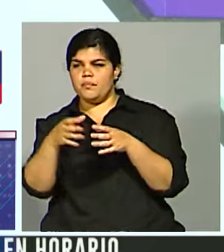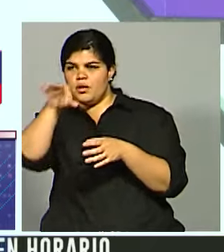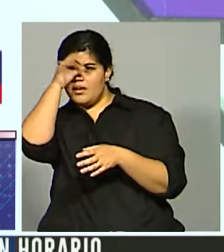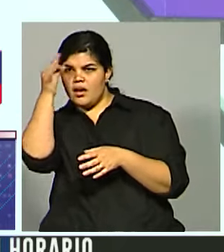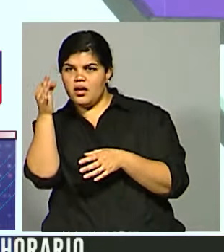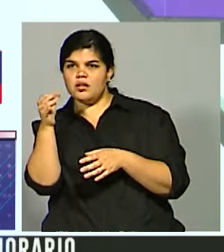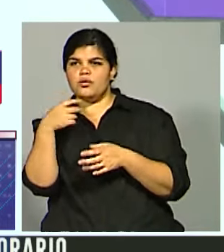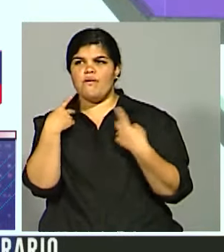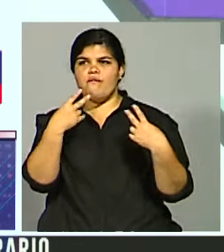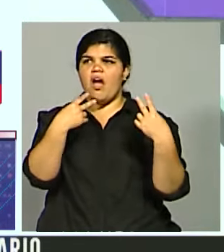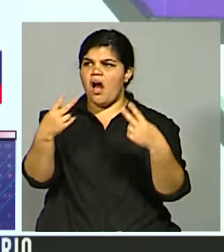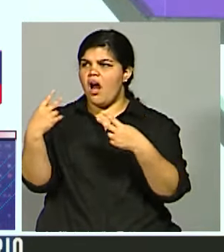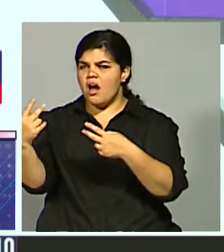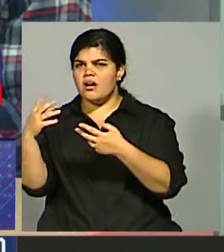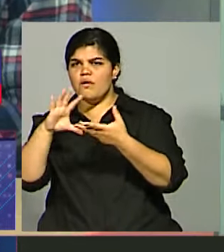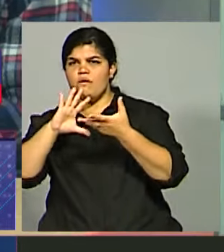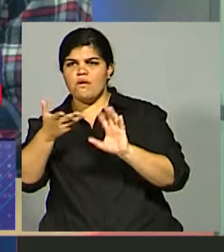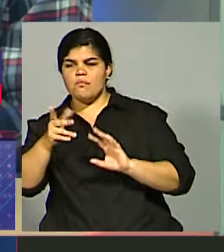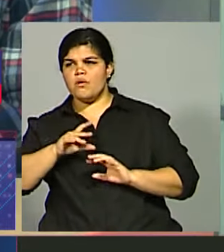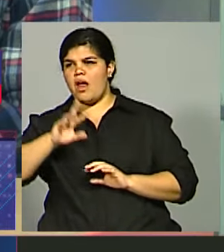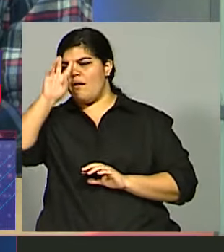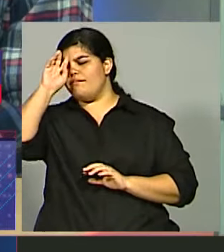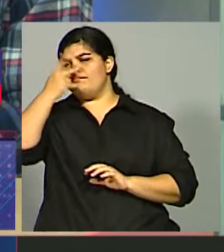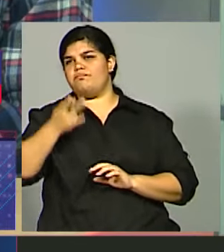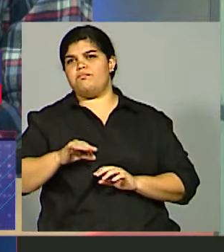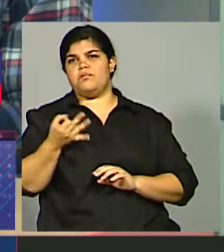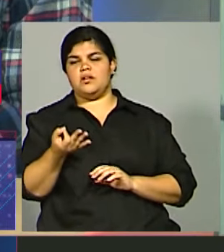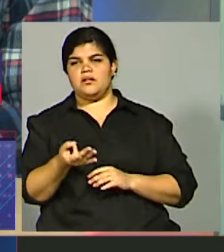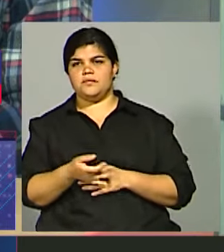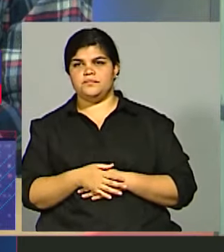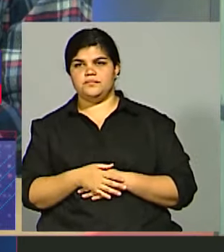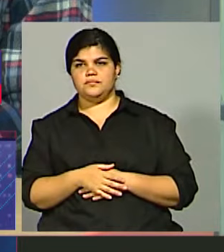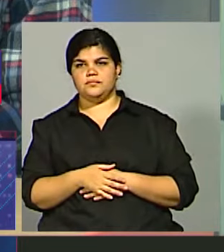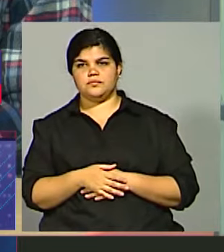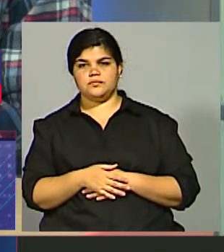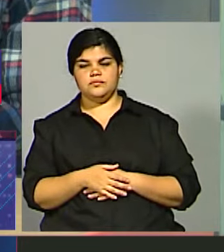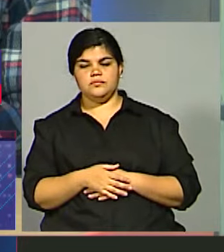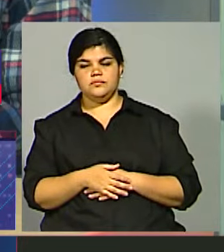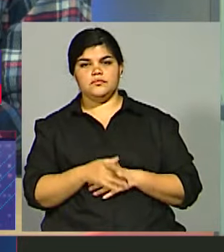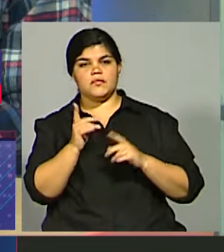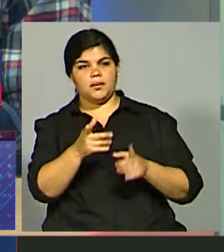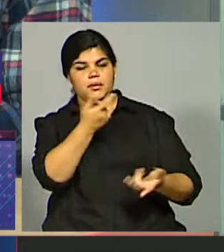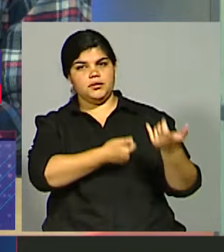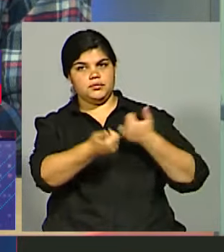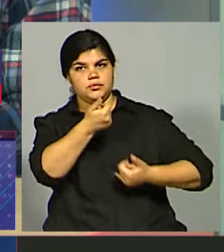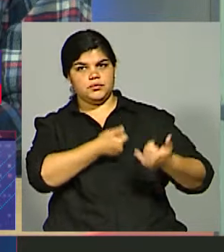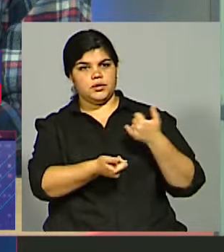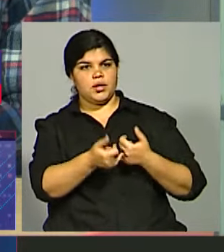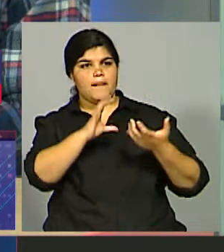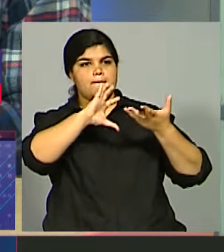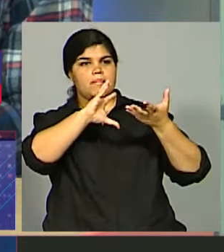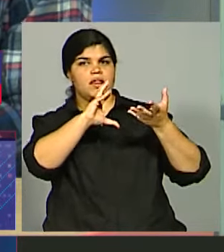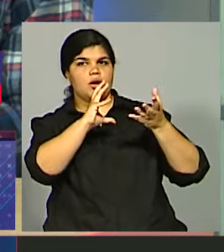de los viajes, ¿viste? Fue un cambio de vida maravilloso. Sí, y por último, quería que nos contaras un poco sobre la pedagogía